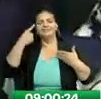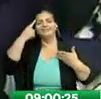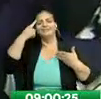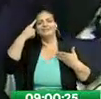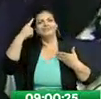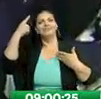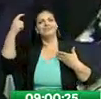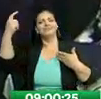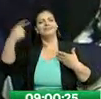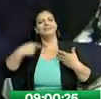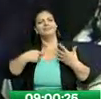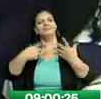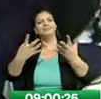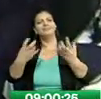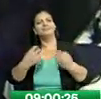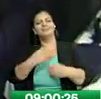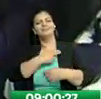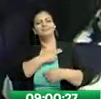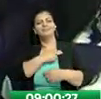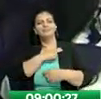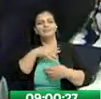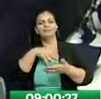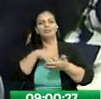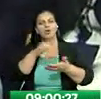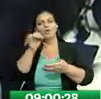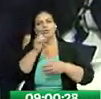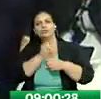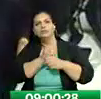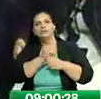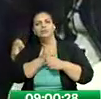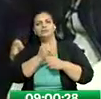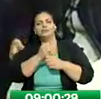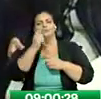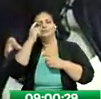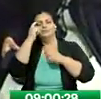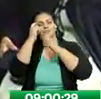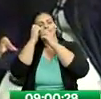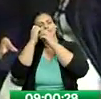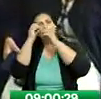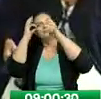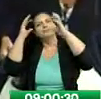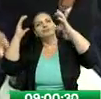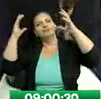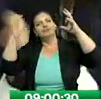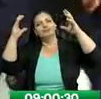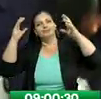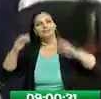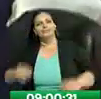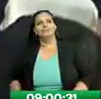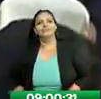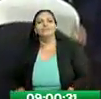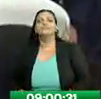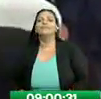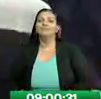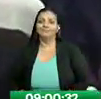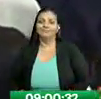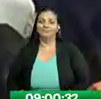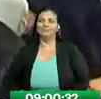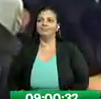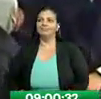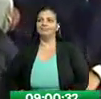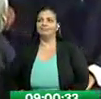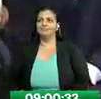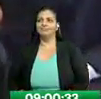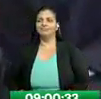aspiraciones, como lo mencionaron hace pocos instantes las autoridades aquí en este plantel. Nos encontramos en